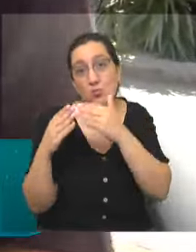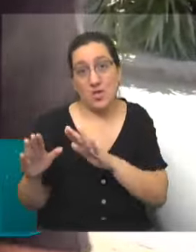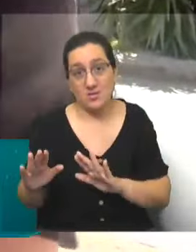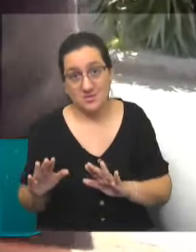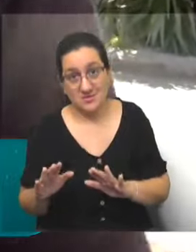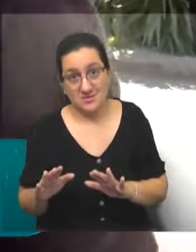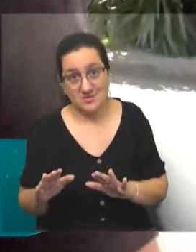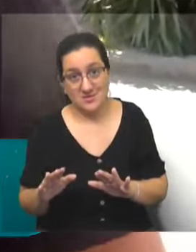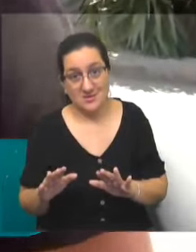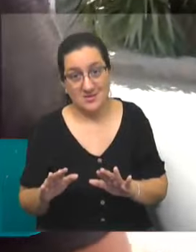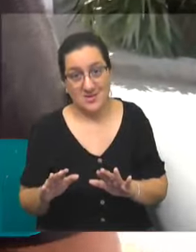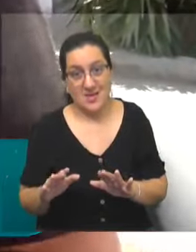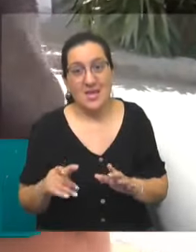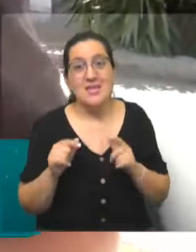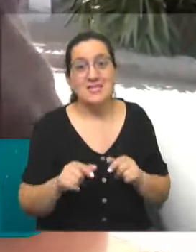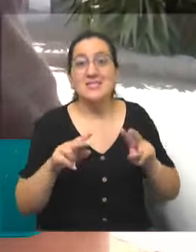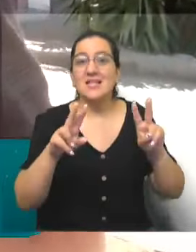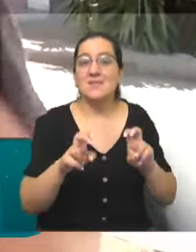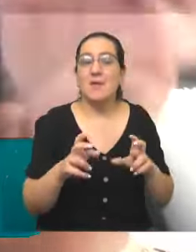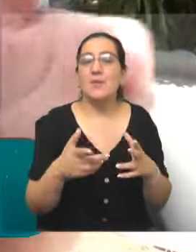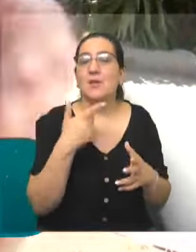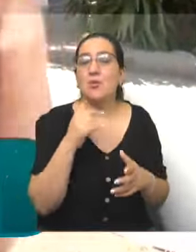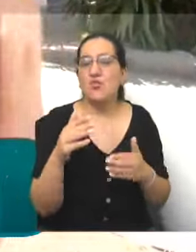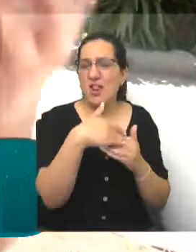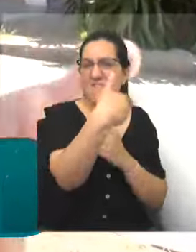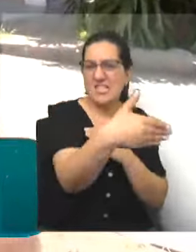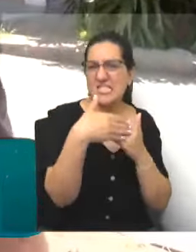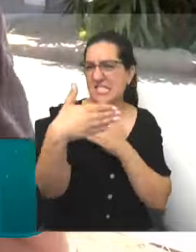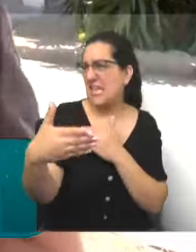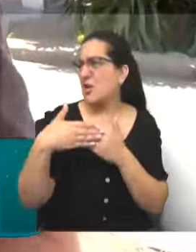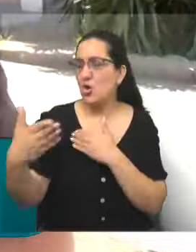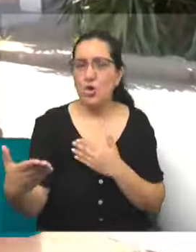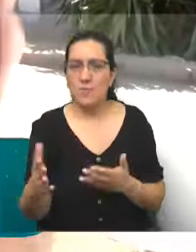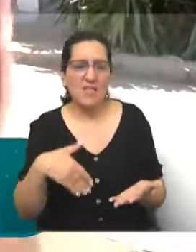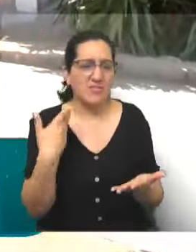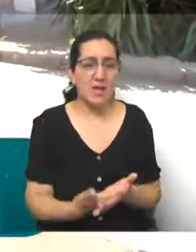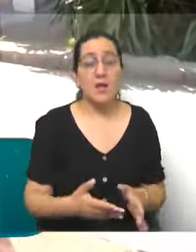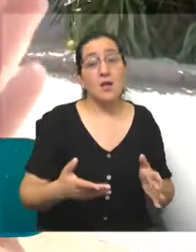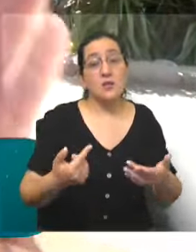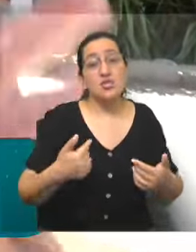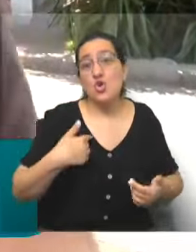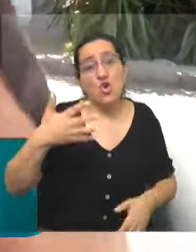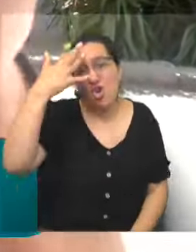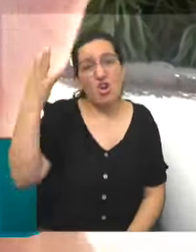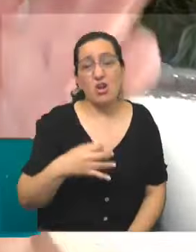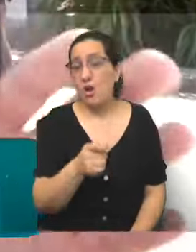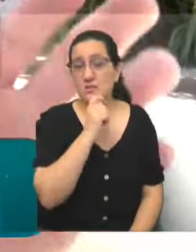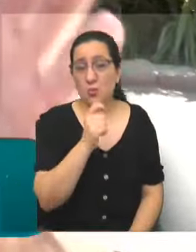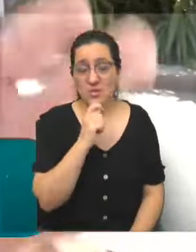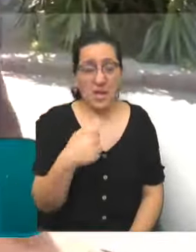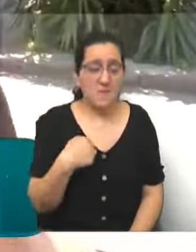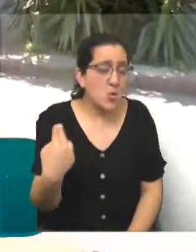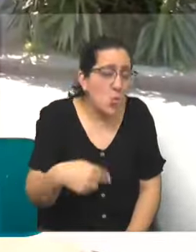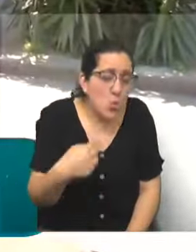Ajá. Y aquí viene esta cuestión cuando la vecina, el vecino, plantea, mirá, yo no creo en las encuestas, a mí nunca nadie me